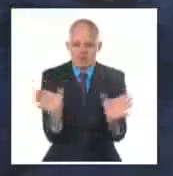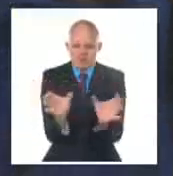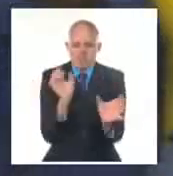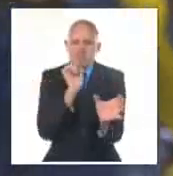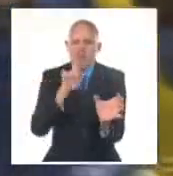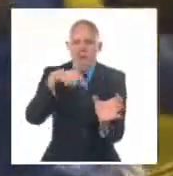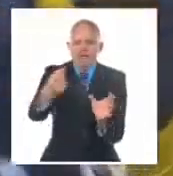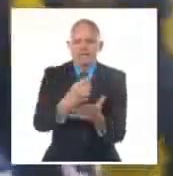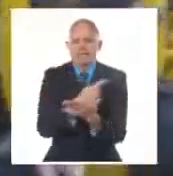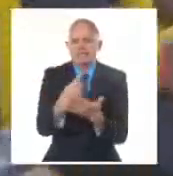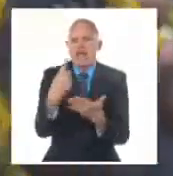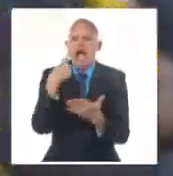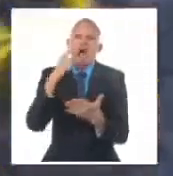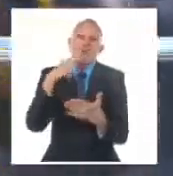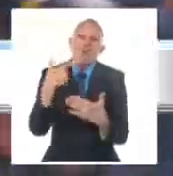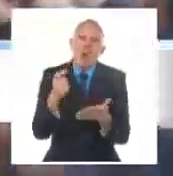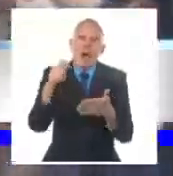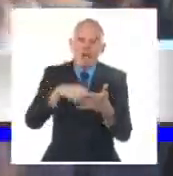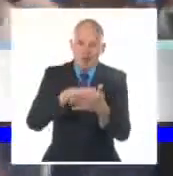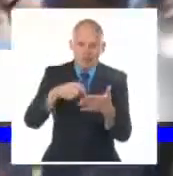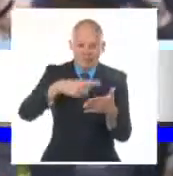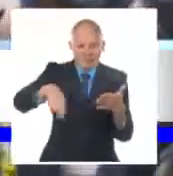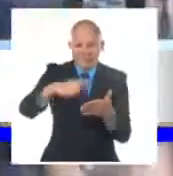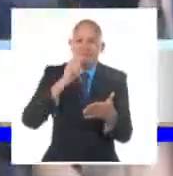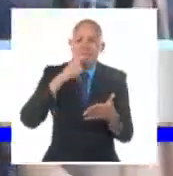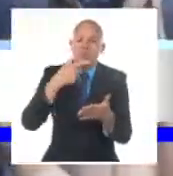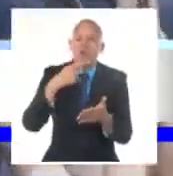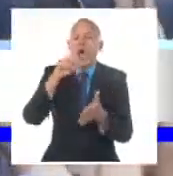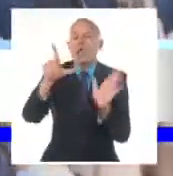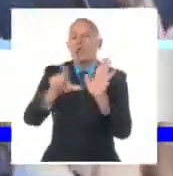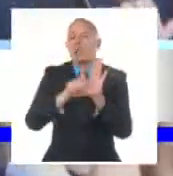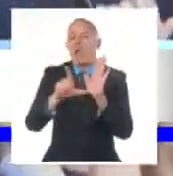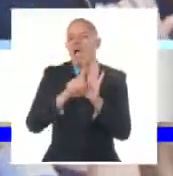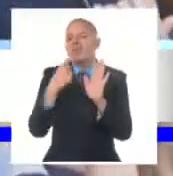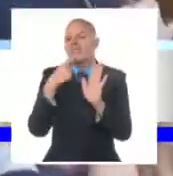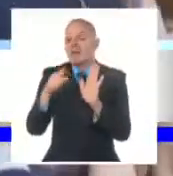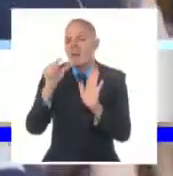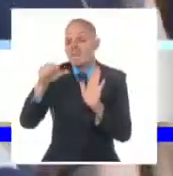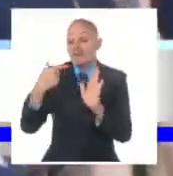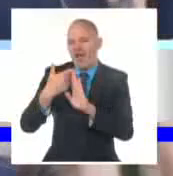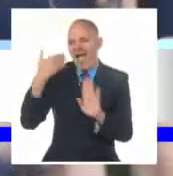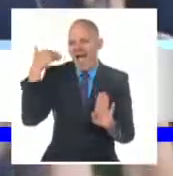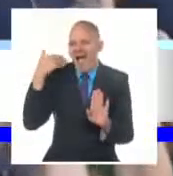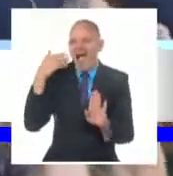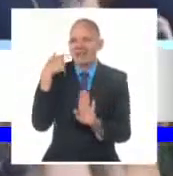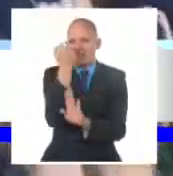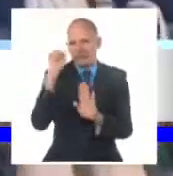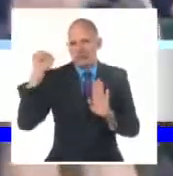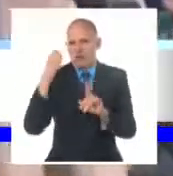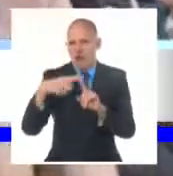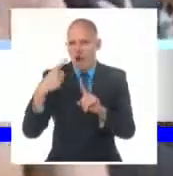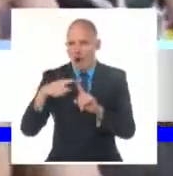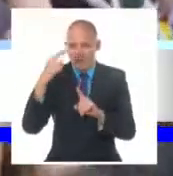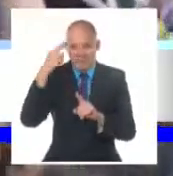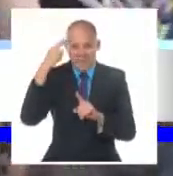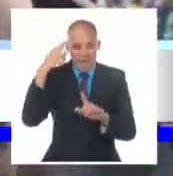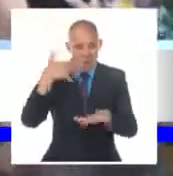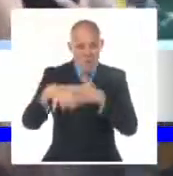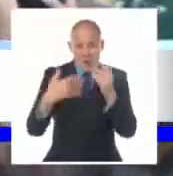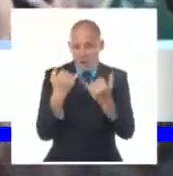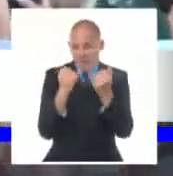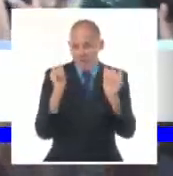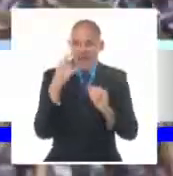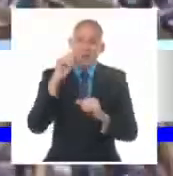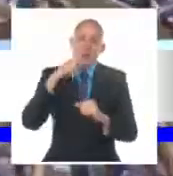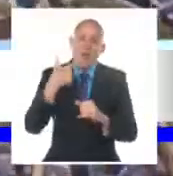semana en el Congreso de los Diputados. El proyecto perdonará a todas las personas vinculadas con la proclamación de la independencia de Cataluña en